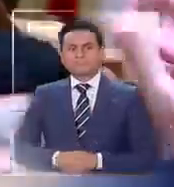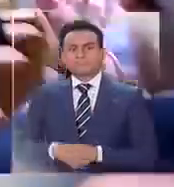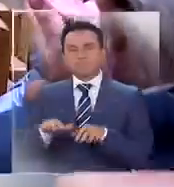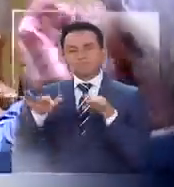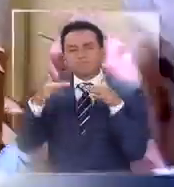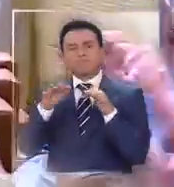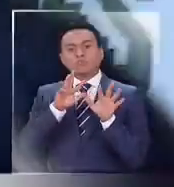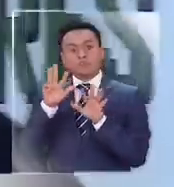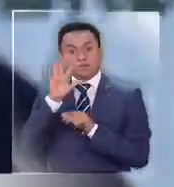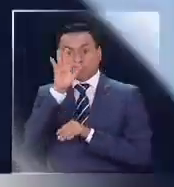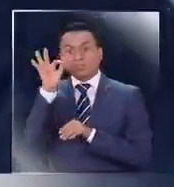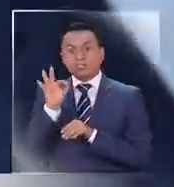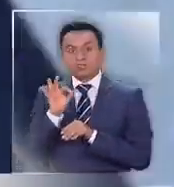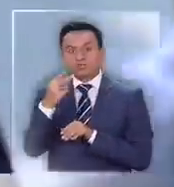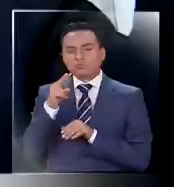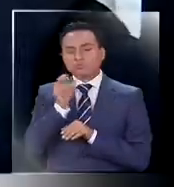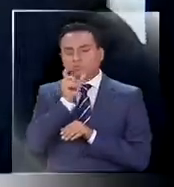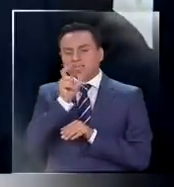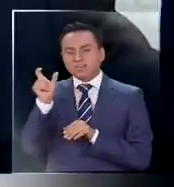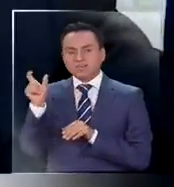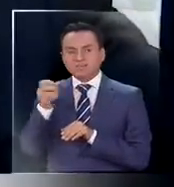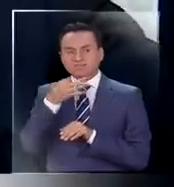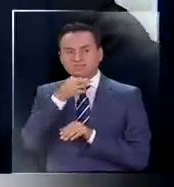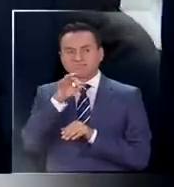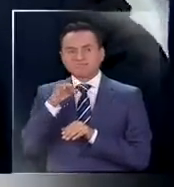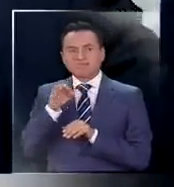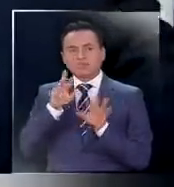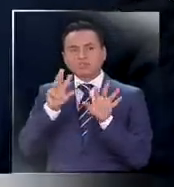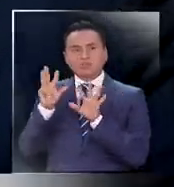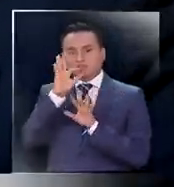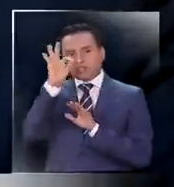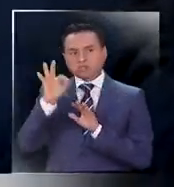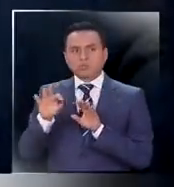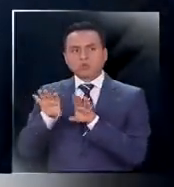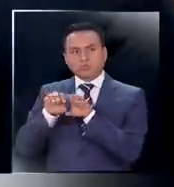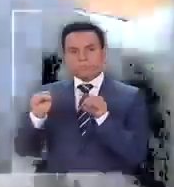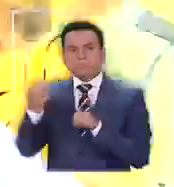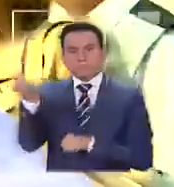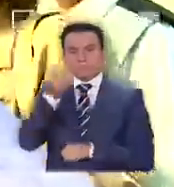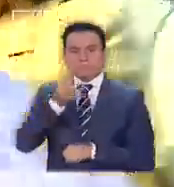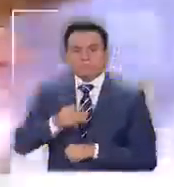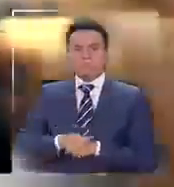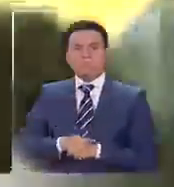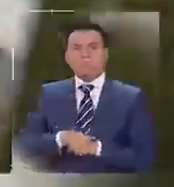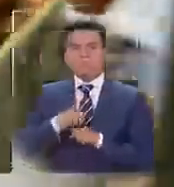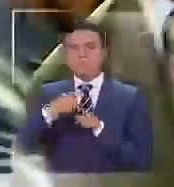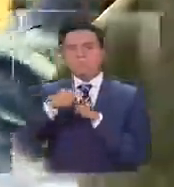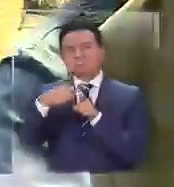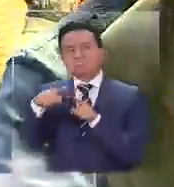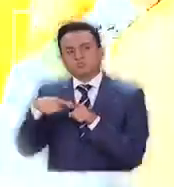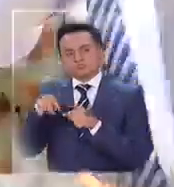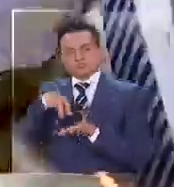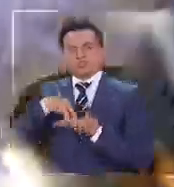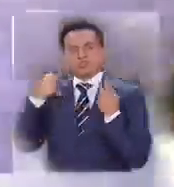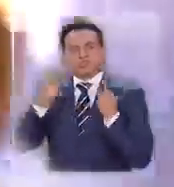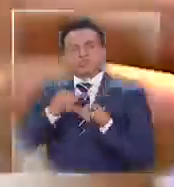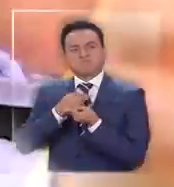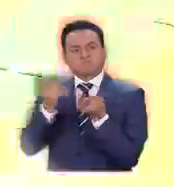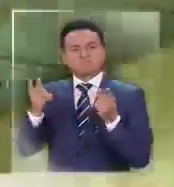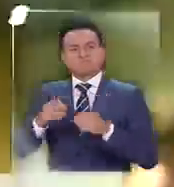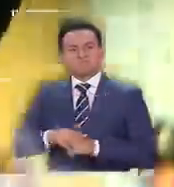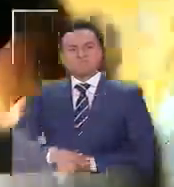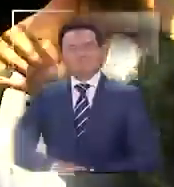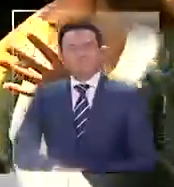Conquistando un 99% con sus palabras. Comparto el 99% de lo que dijo. El resto con su desplante.